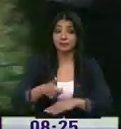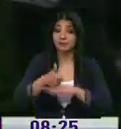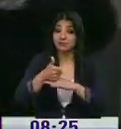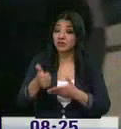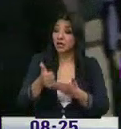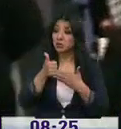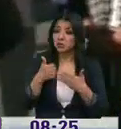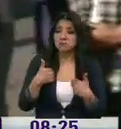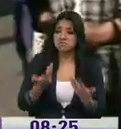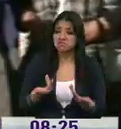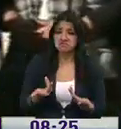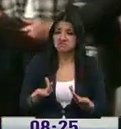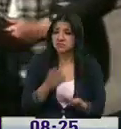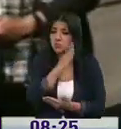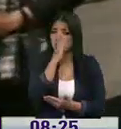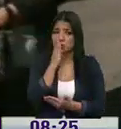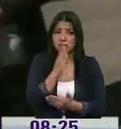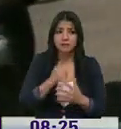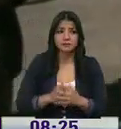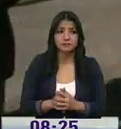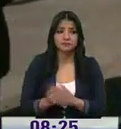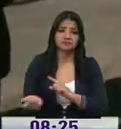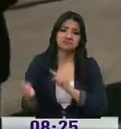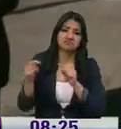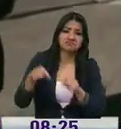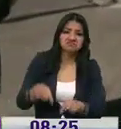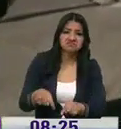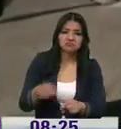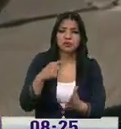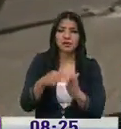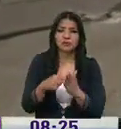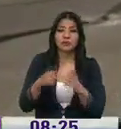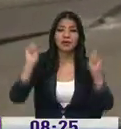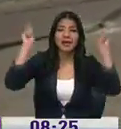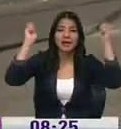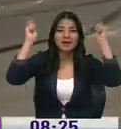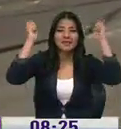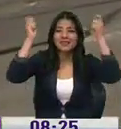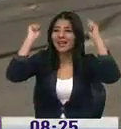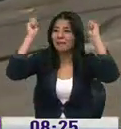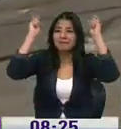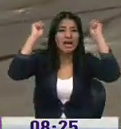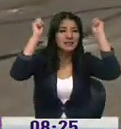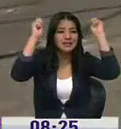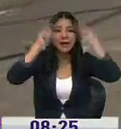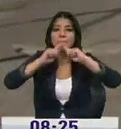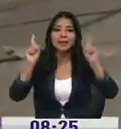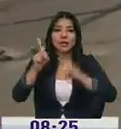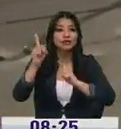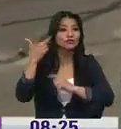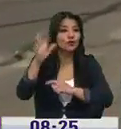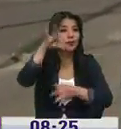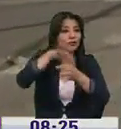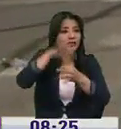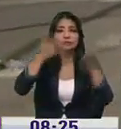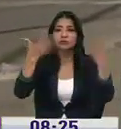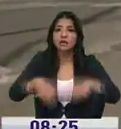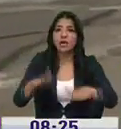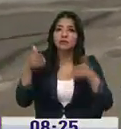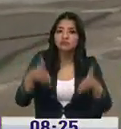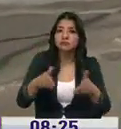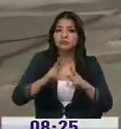ayuda municipal. Han venido muchas veces, como en campañas políticas, vienen, pero solo vienen en ese momento. Jamás nos dan